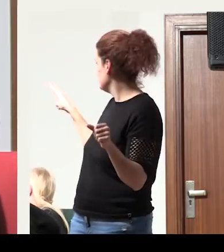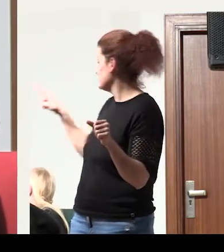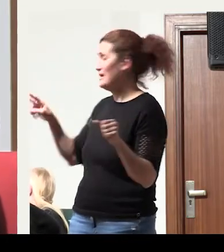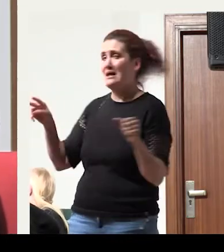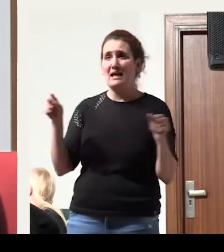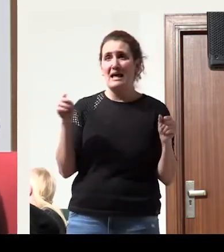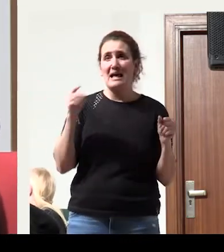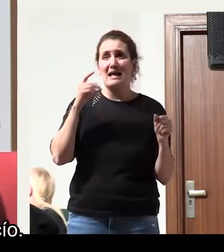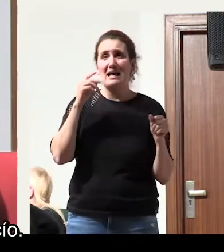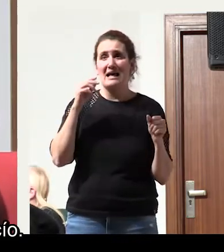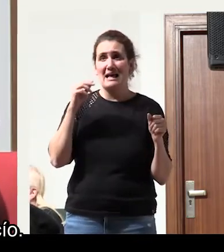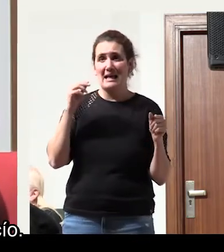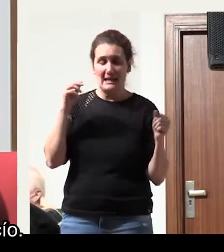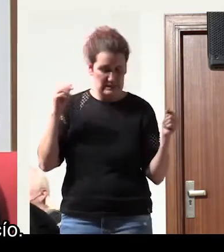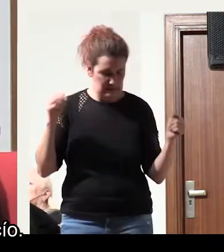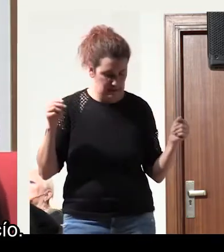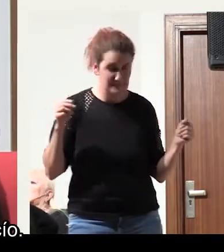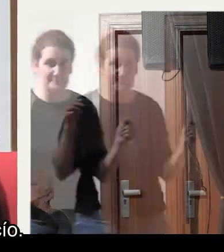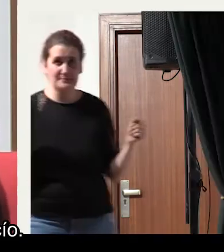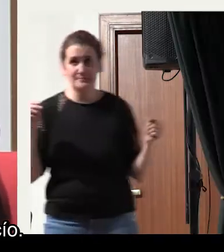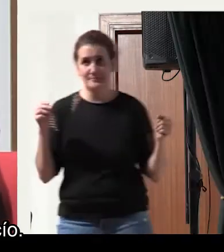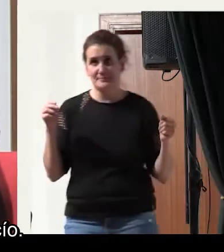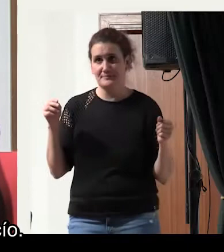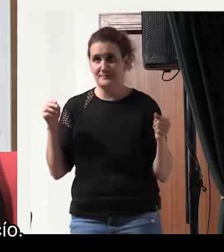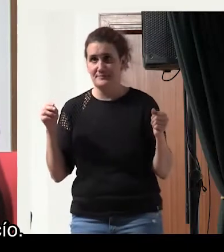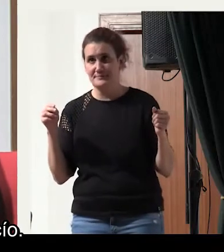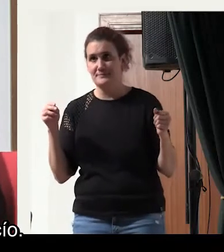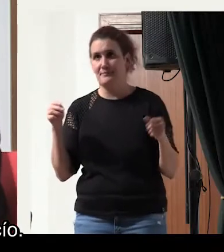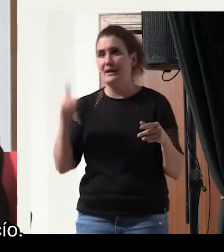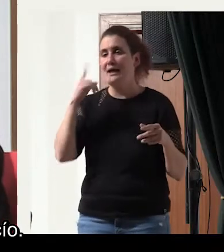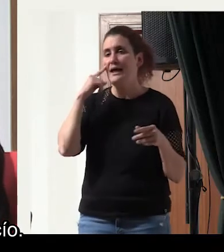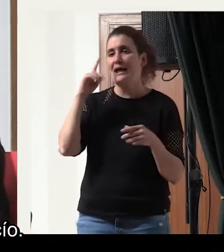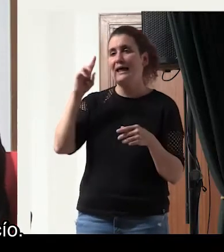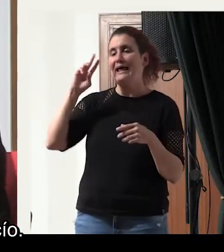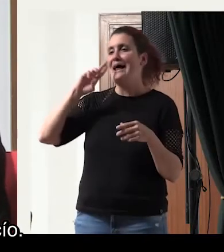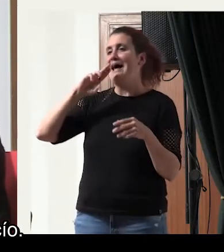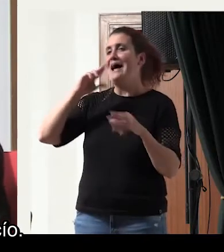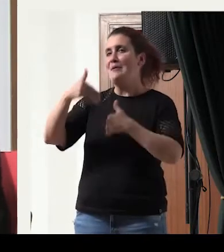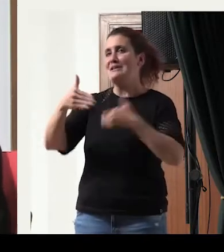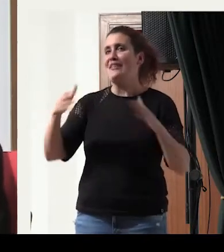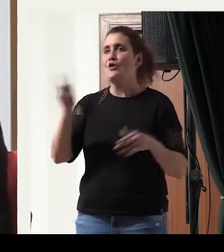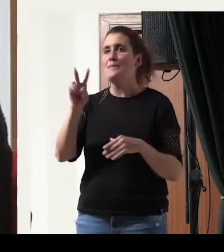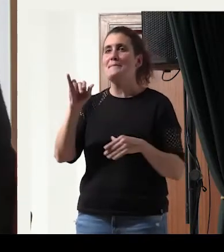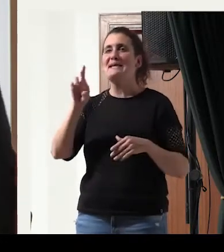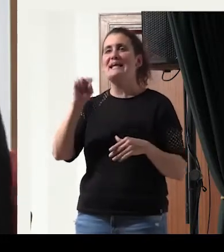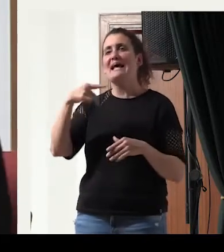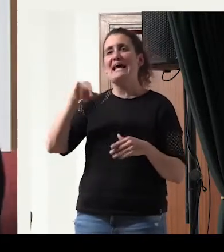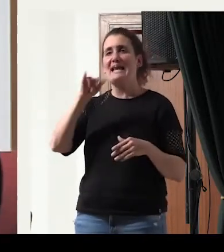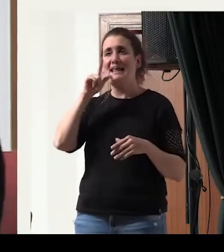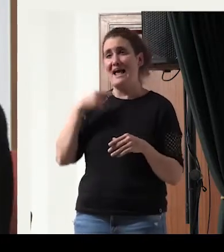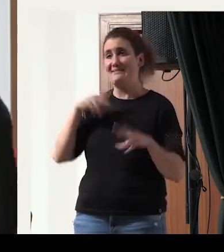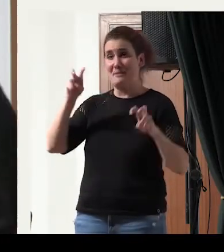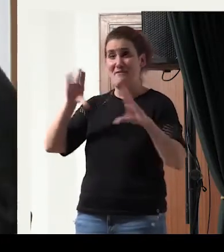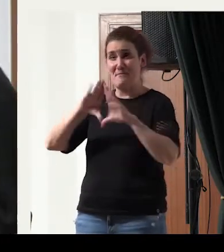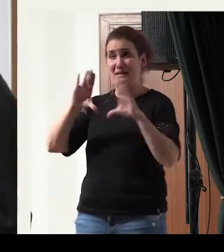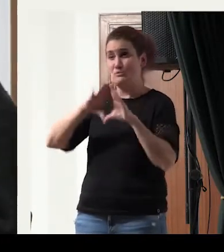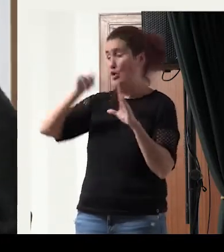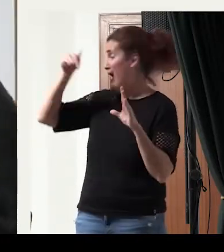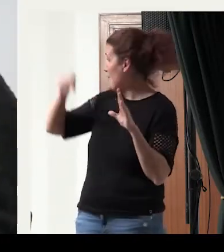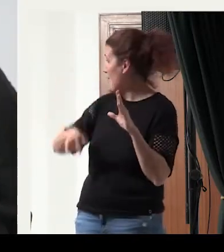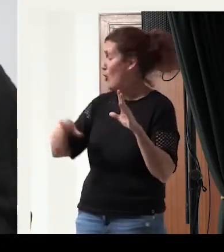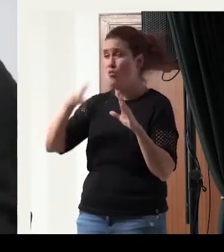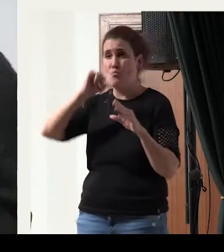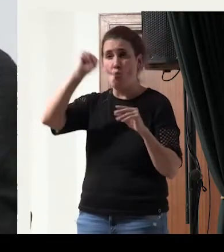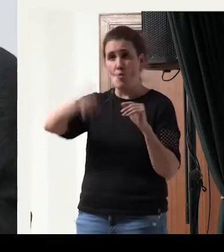Virginia, Miradas al Feminismo, y abajo veis que está todo vacío, ¿no? Ahora os explico por